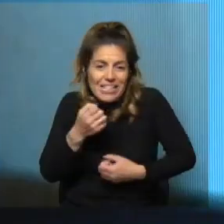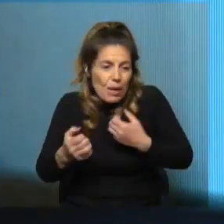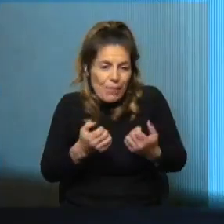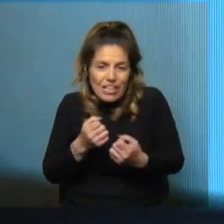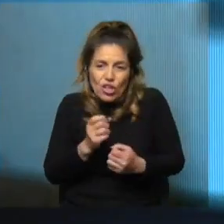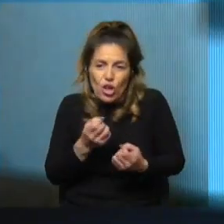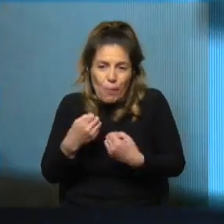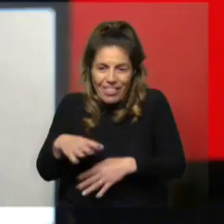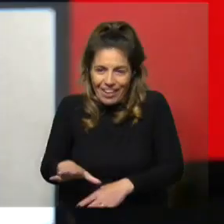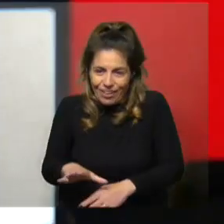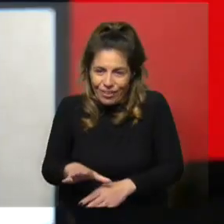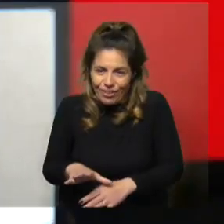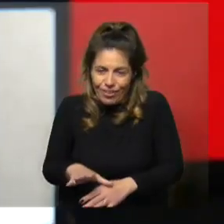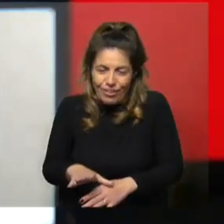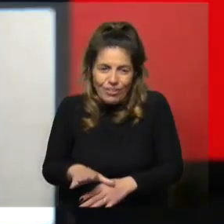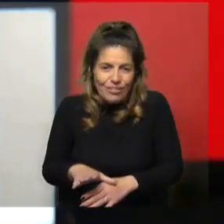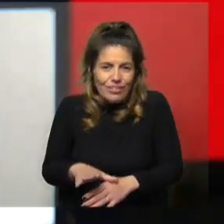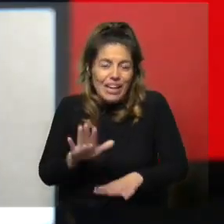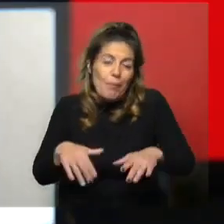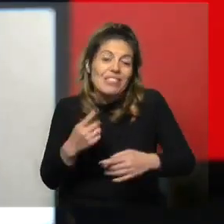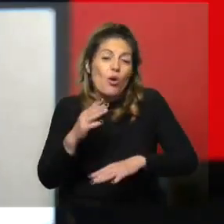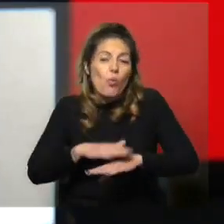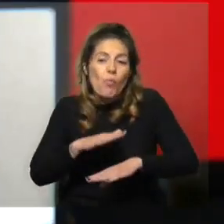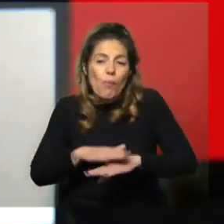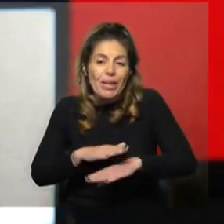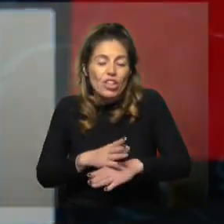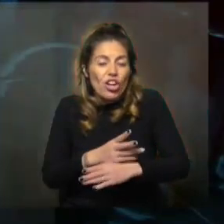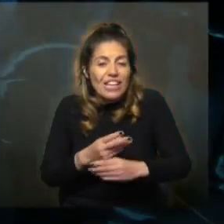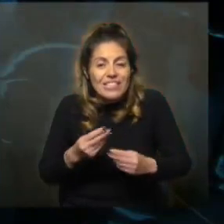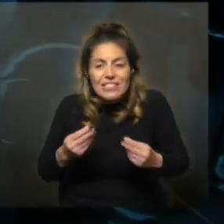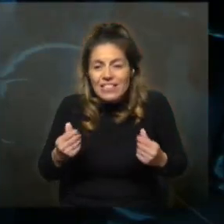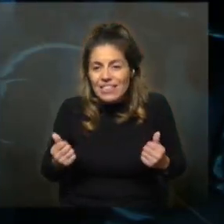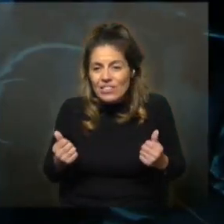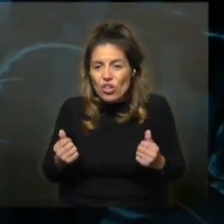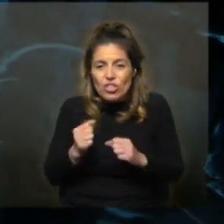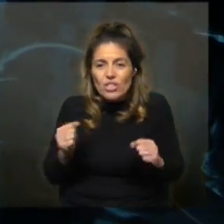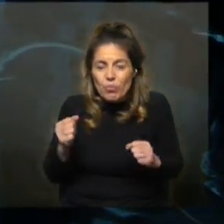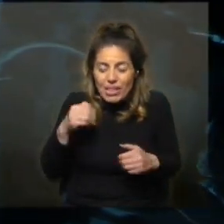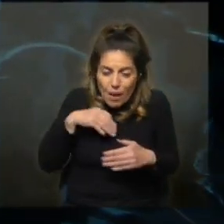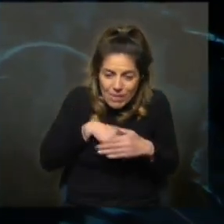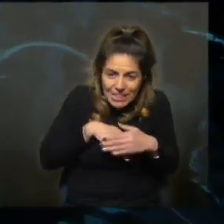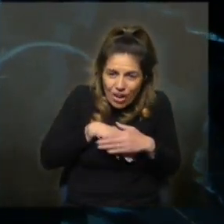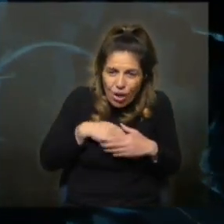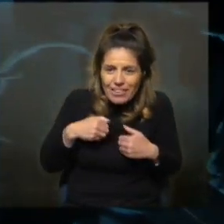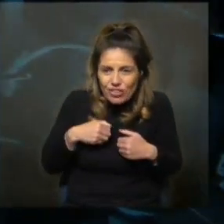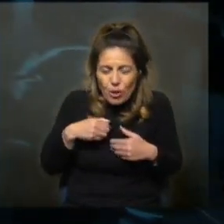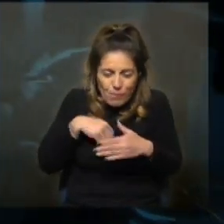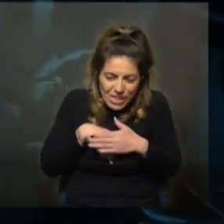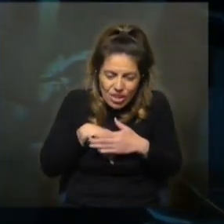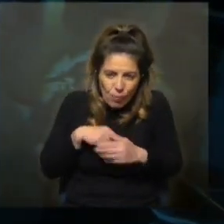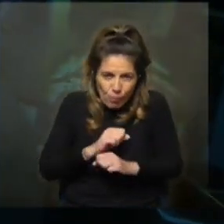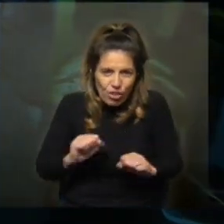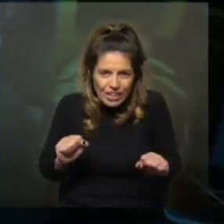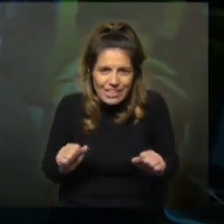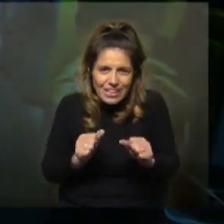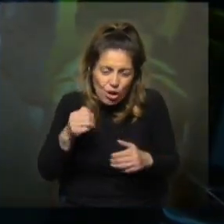no perderlo no quizás en algún momento hasta la sensación de Si pudiera meterlo adentro mío la